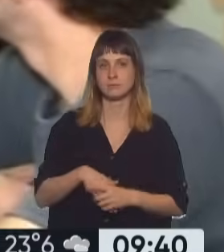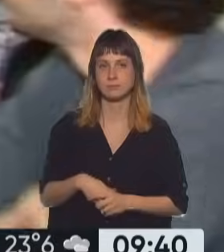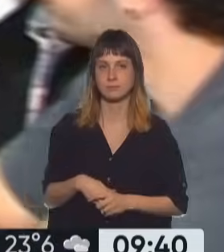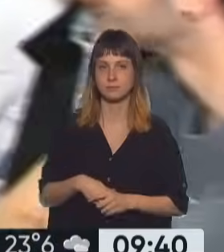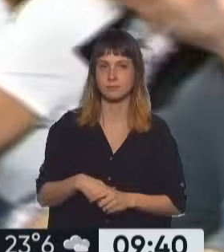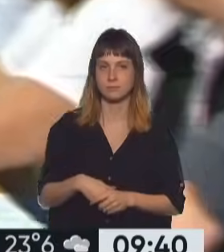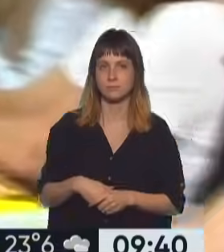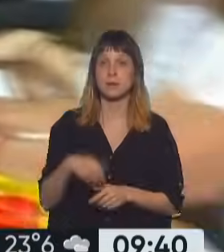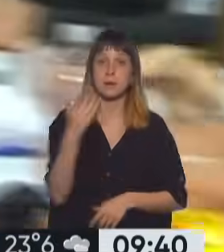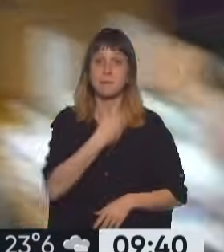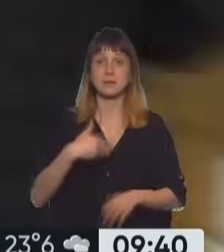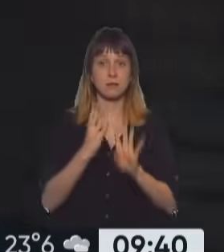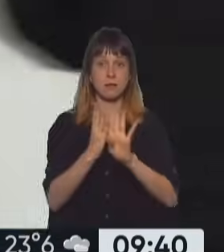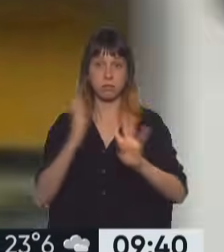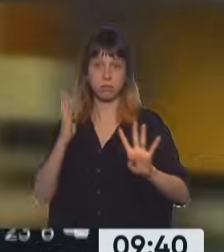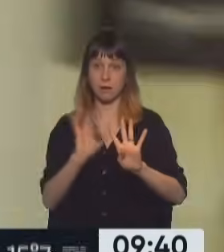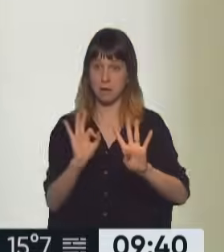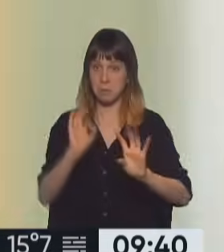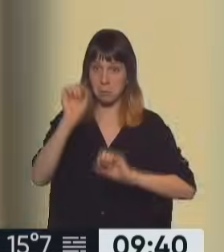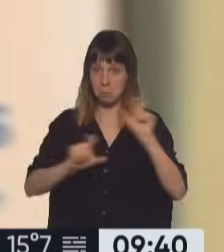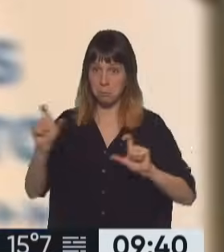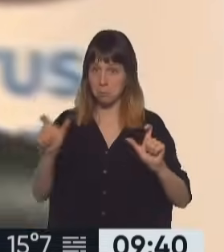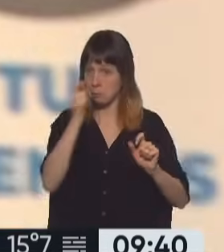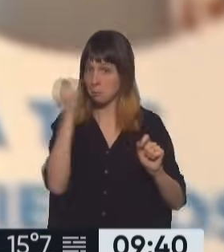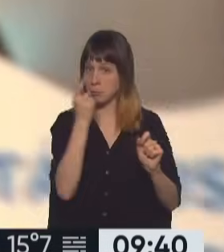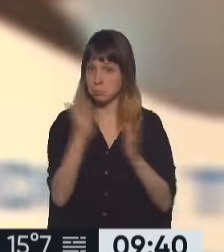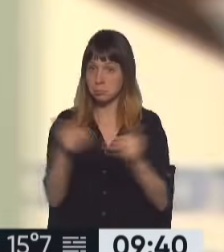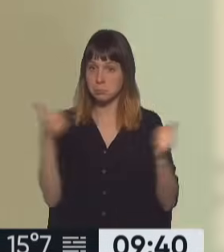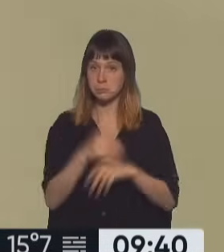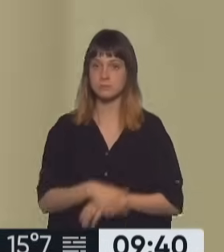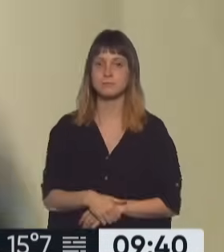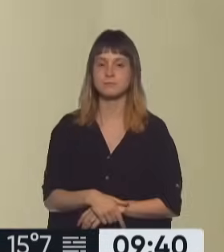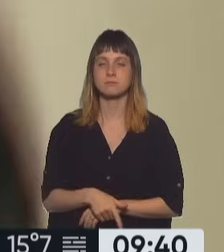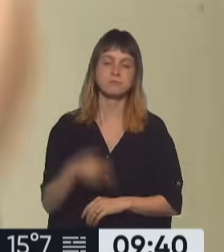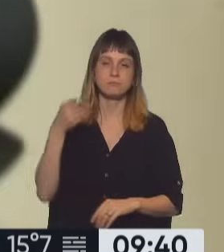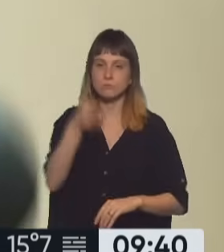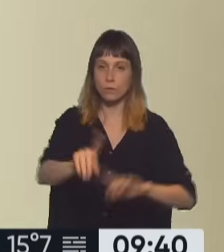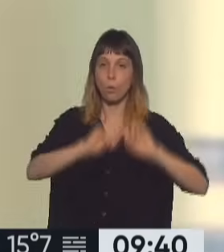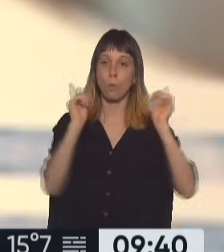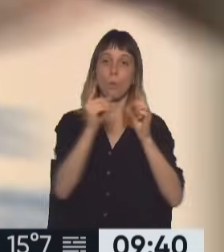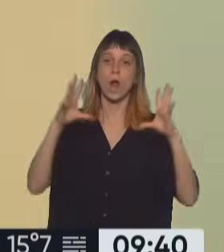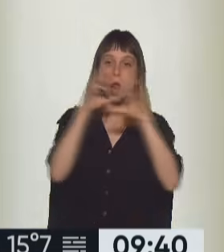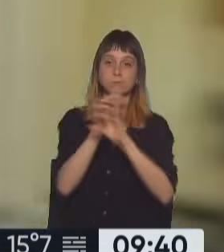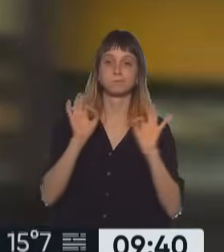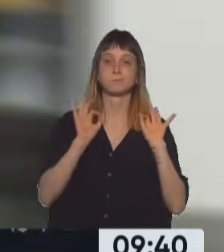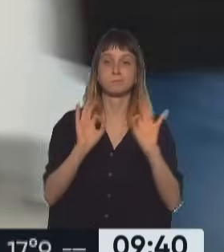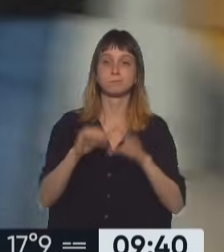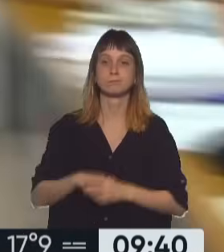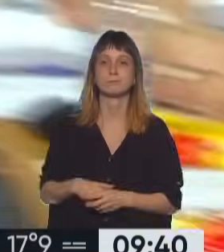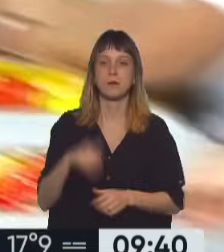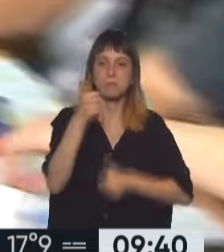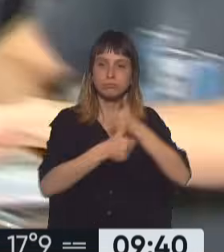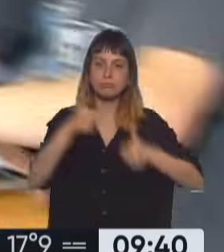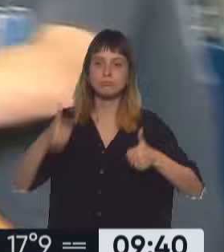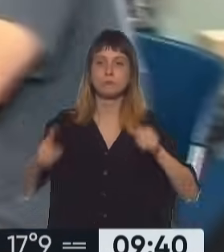que confirma que es un trámite muy ágil. Tal cual. Con la entrega del sobre y el ingreso al cuarto oscuro, la presencia de los